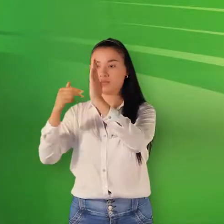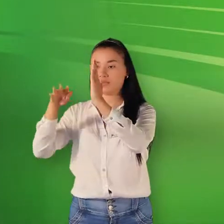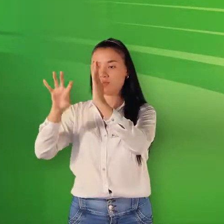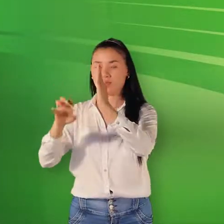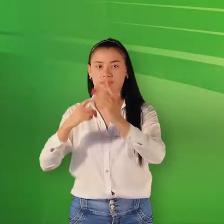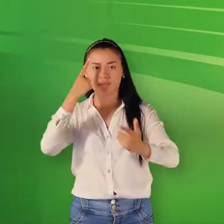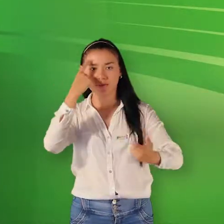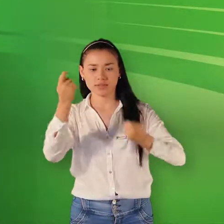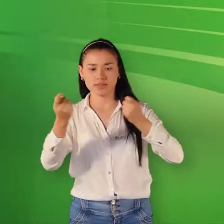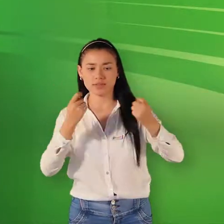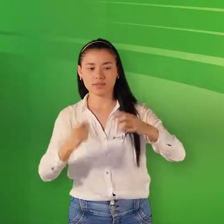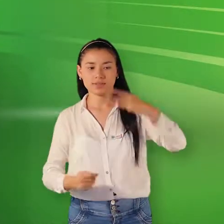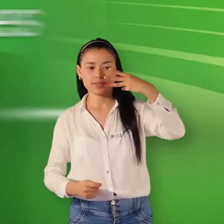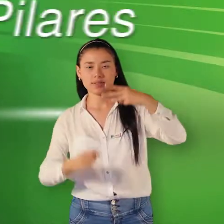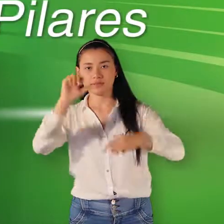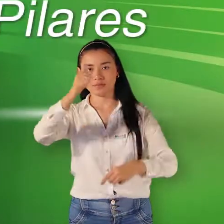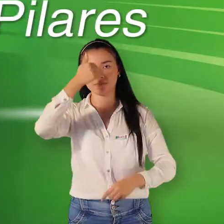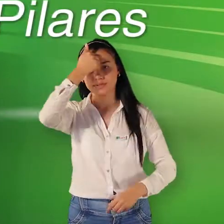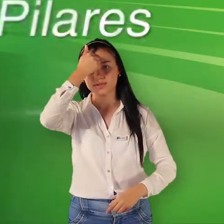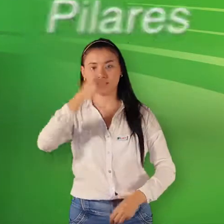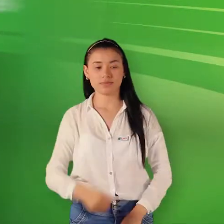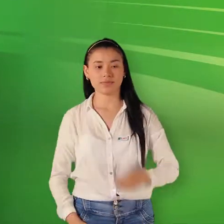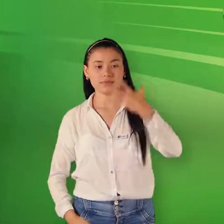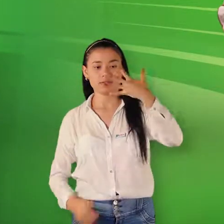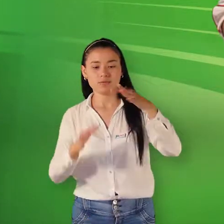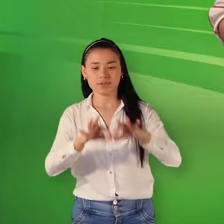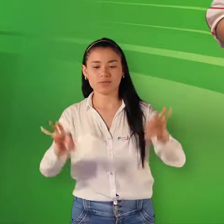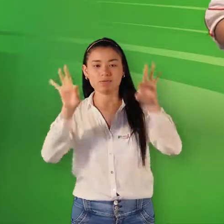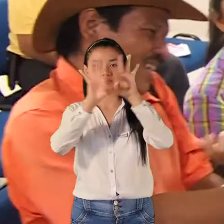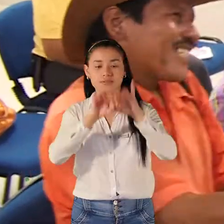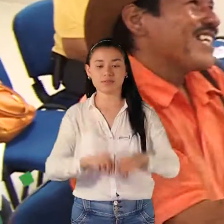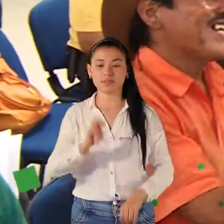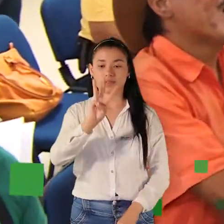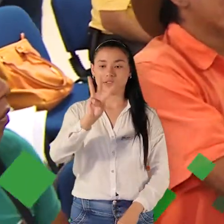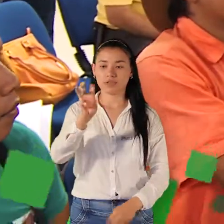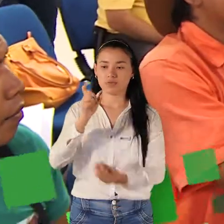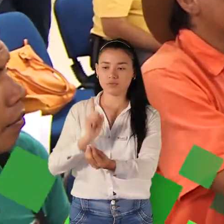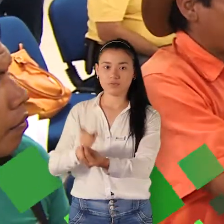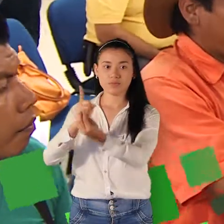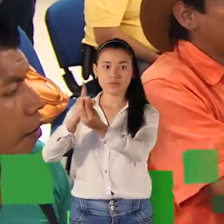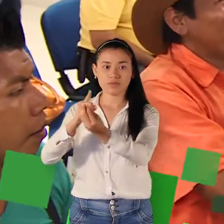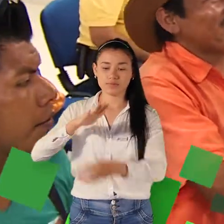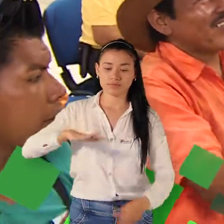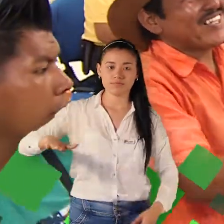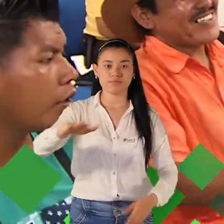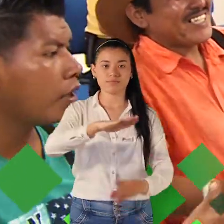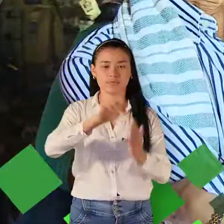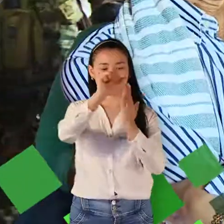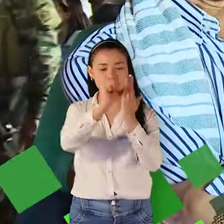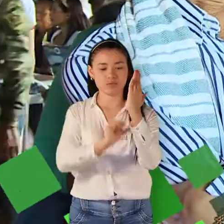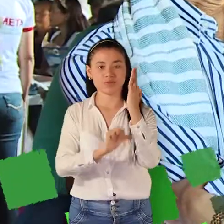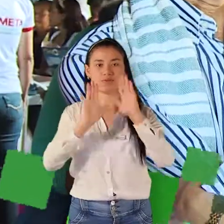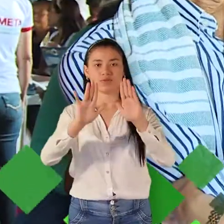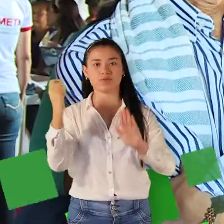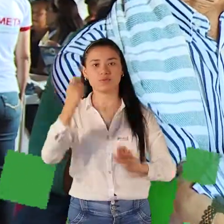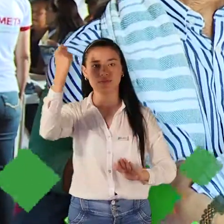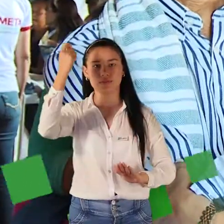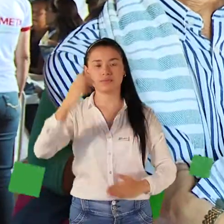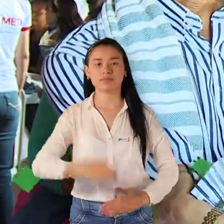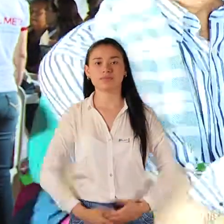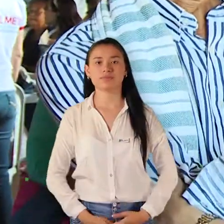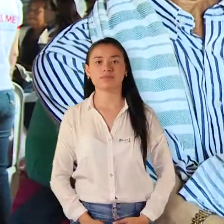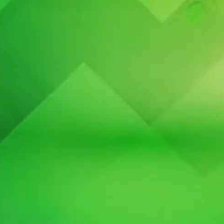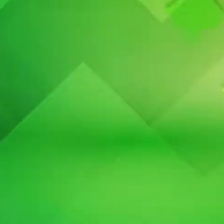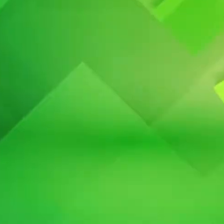2016-2019 se ha estructurado en 3 pilares, 5 ejes, con sus respectivos programas, subprogramas y